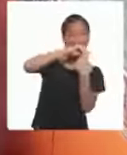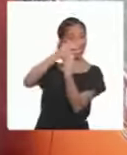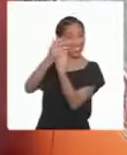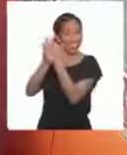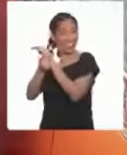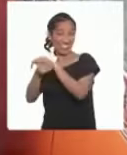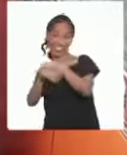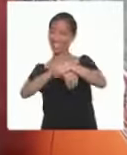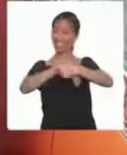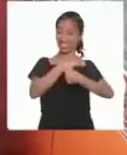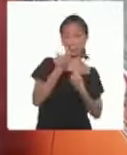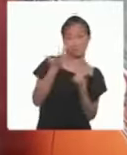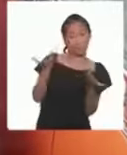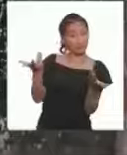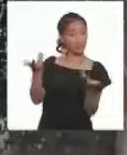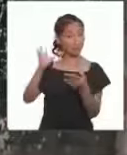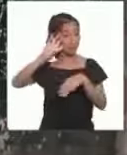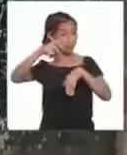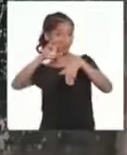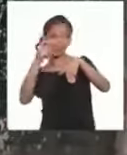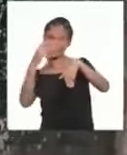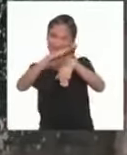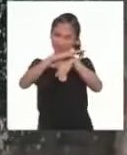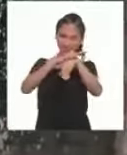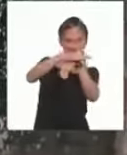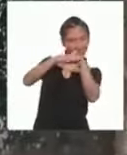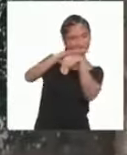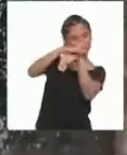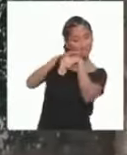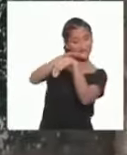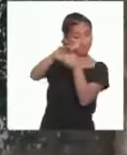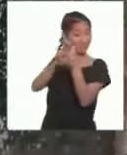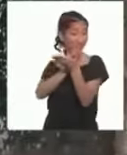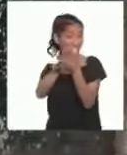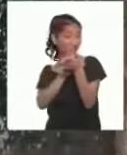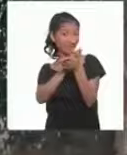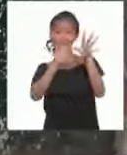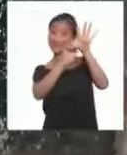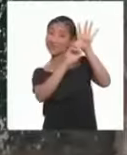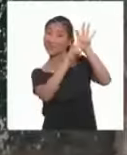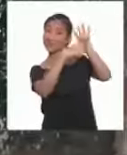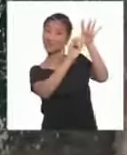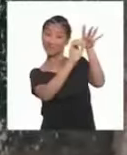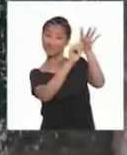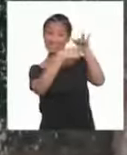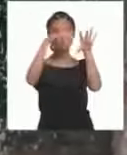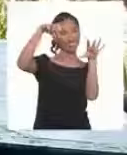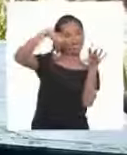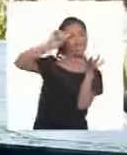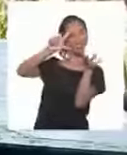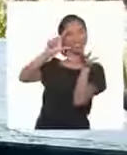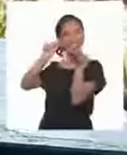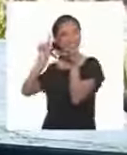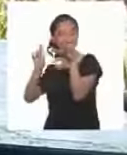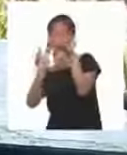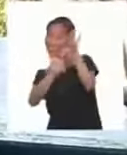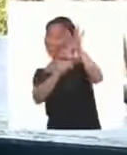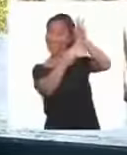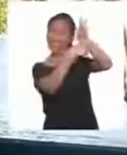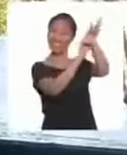con jabón, agua con jabón. Pongo jabón en mi mano, froto cada dedo con cuidado. El